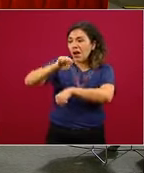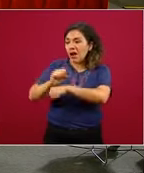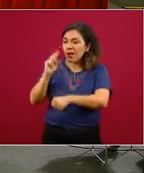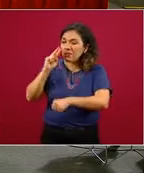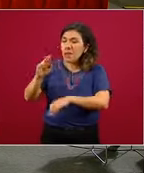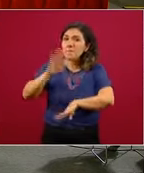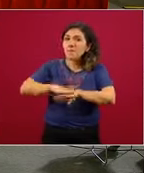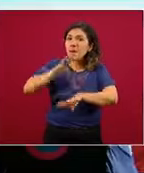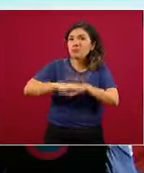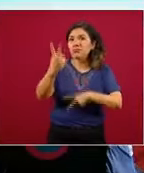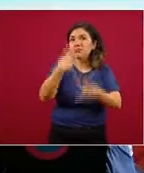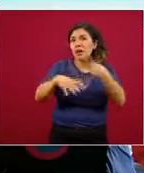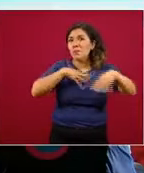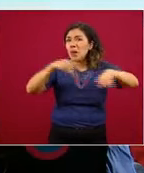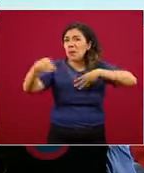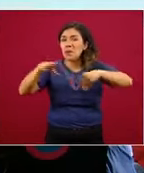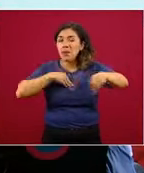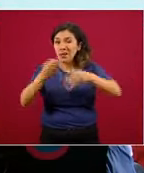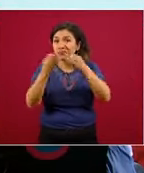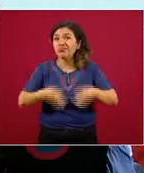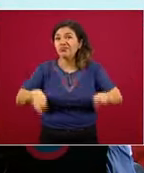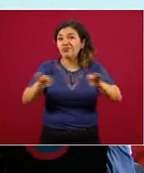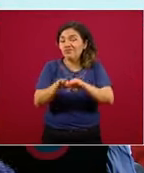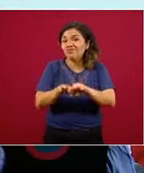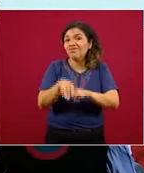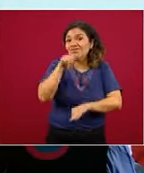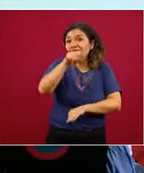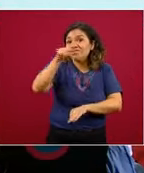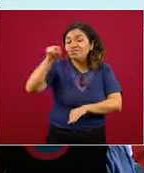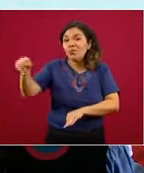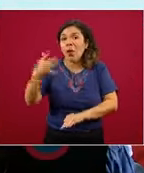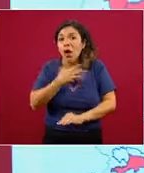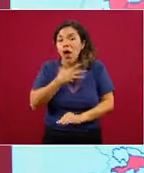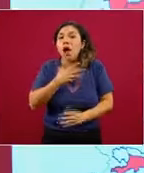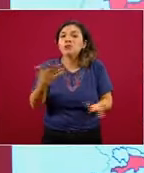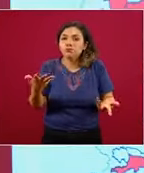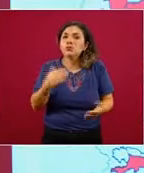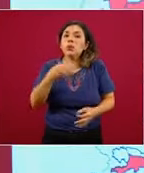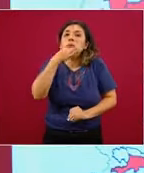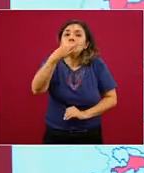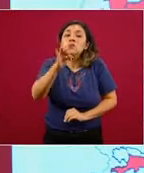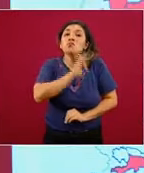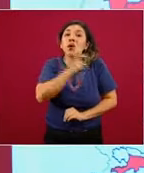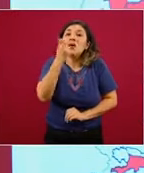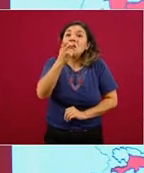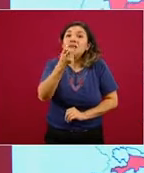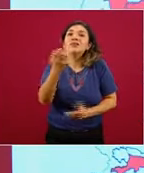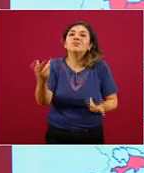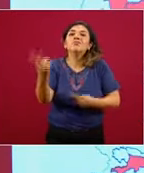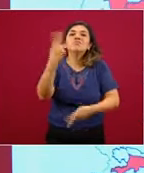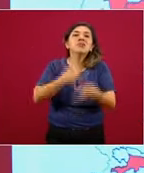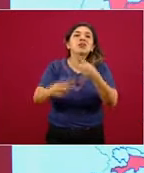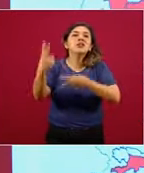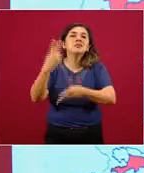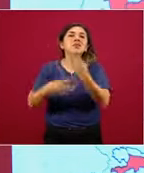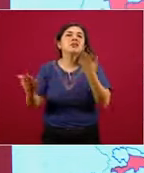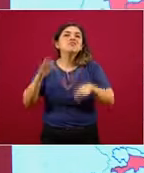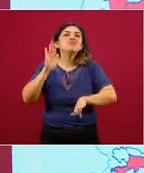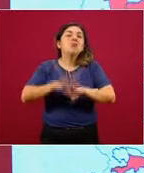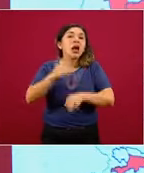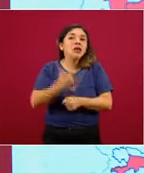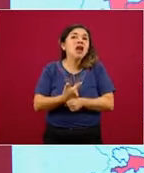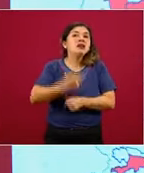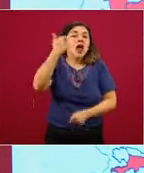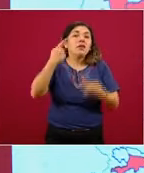teniendo una aceleración importante de su transmisión. Eso puede repercutir en la generación de